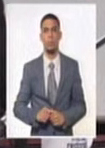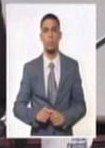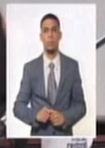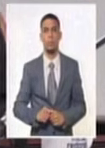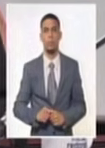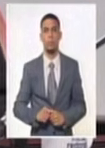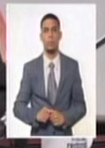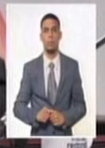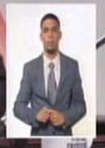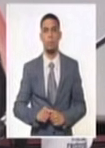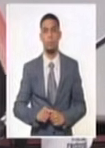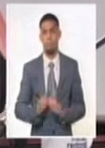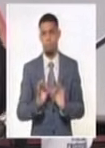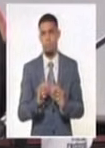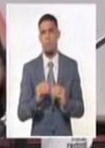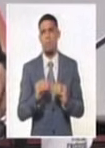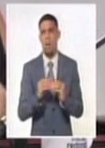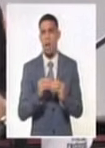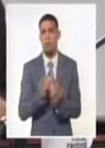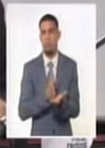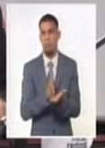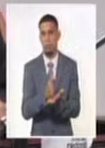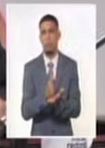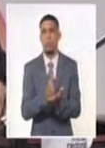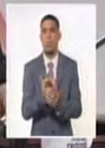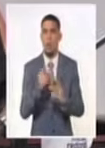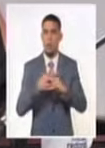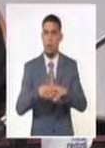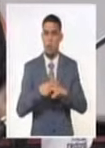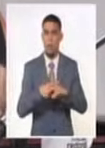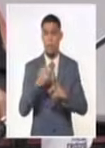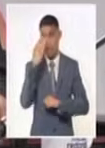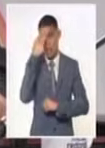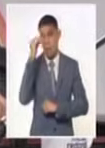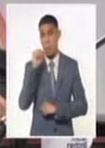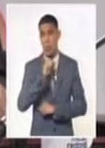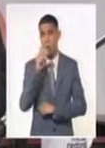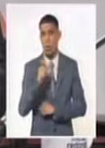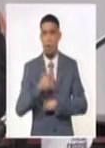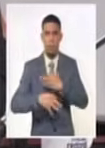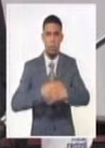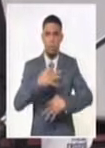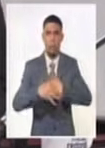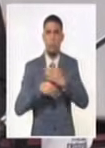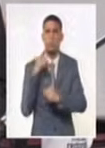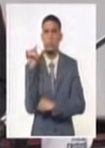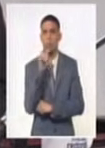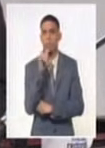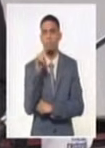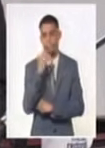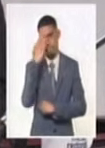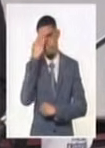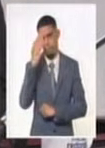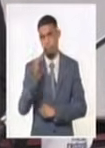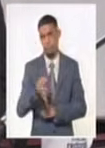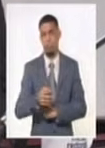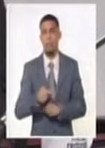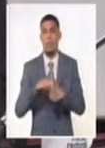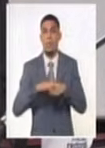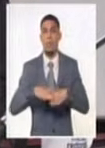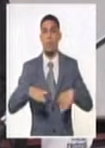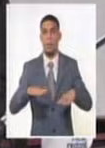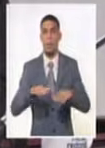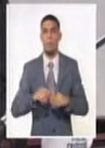Bueno, y como parte de esas adecuaciones, gracias a Diana, había dicho Yusilín, gracias a Diana por este trabajo en nuestra mesa